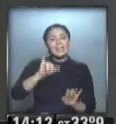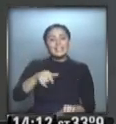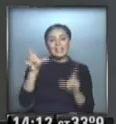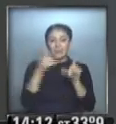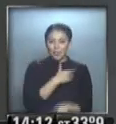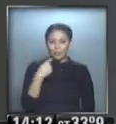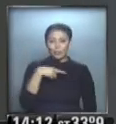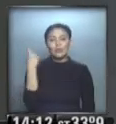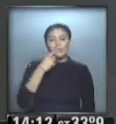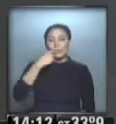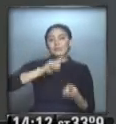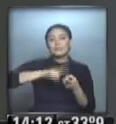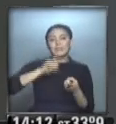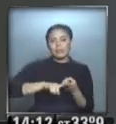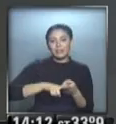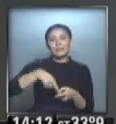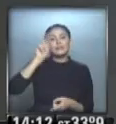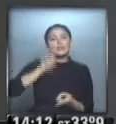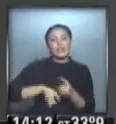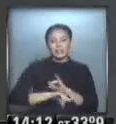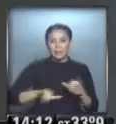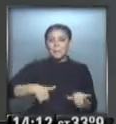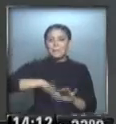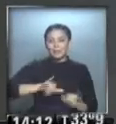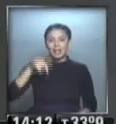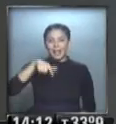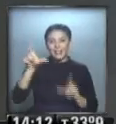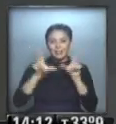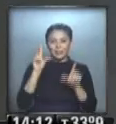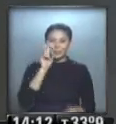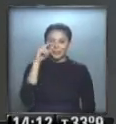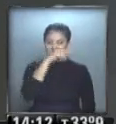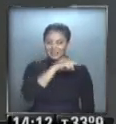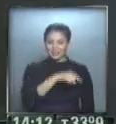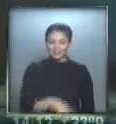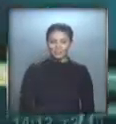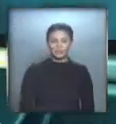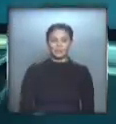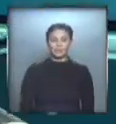televisión pública, nosotros volvemos en cualquier momento toda la tarde, hay más noticias aquí en Visión 7.